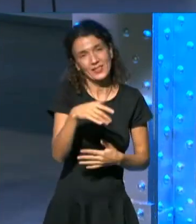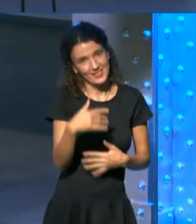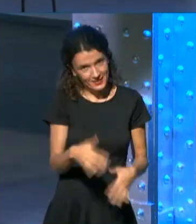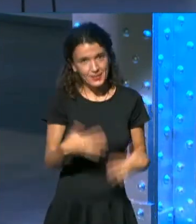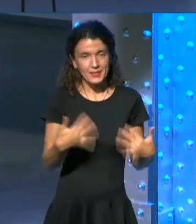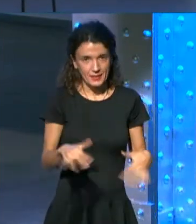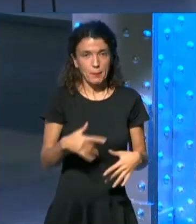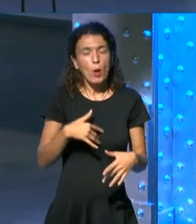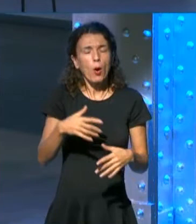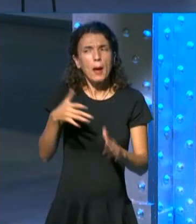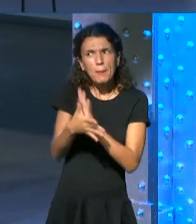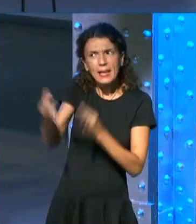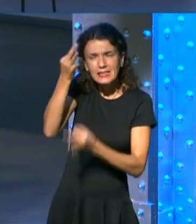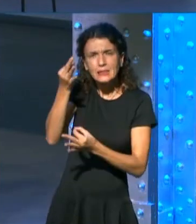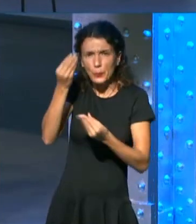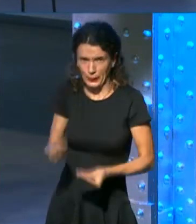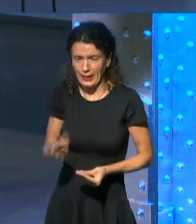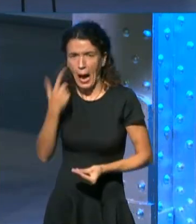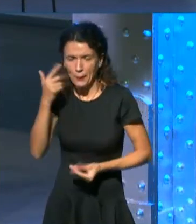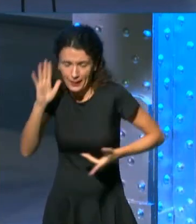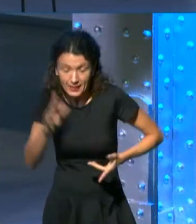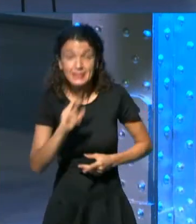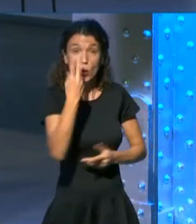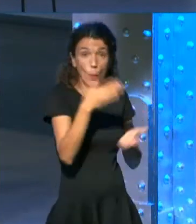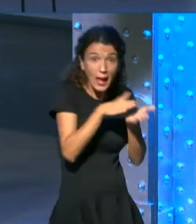Pero concreta, concreta. No, en la